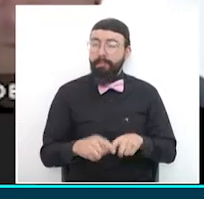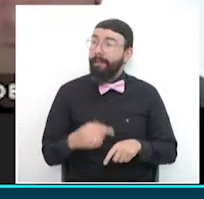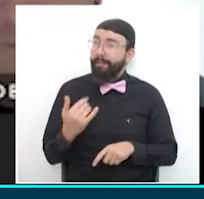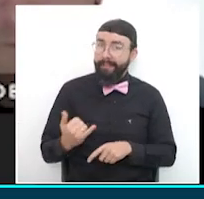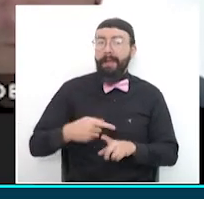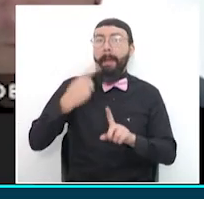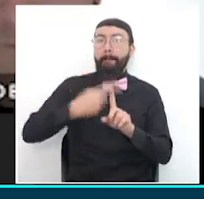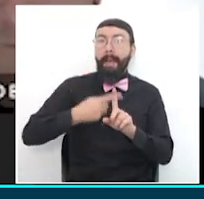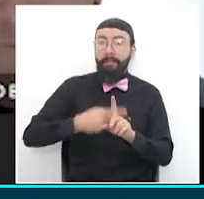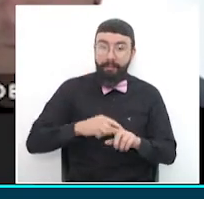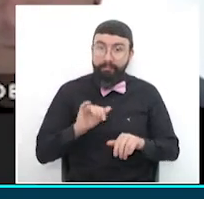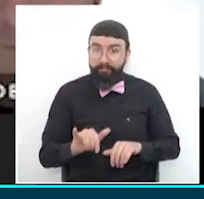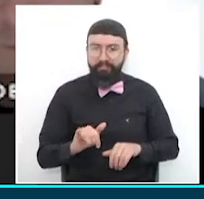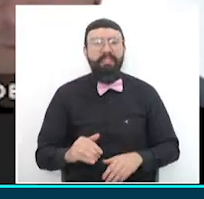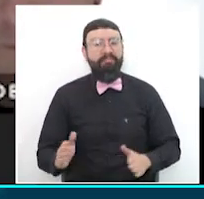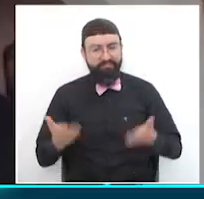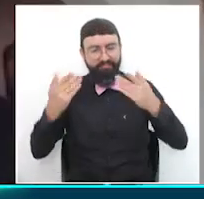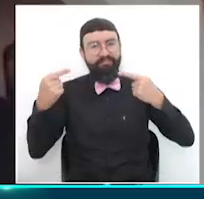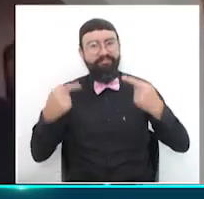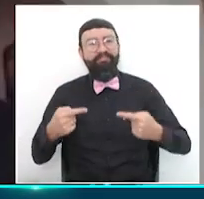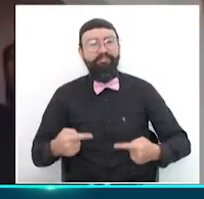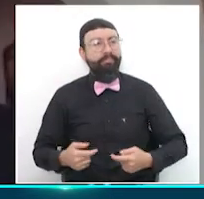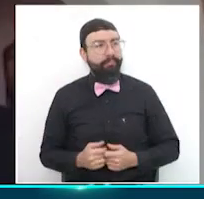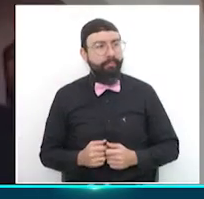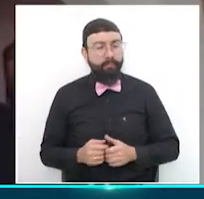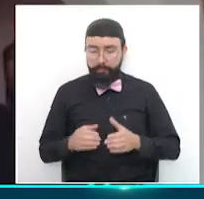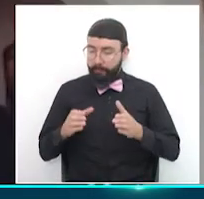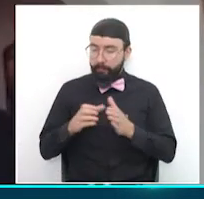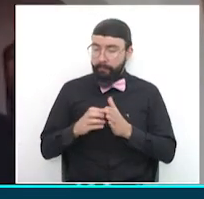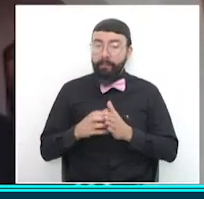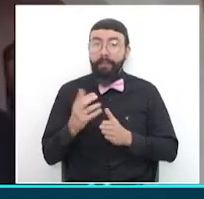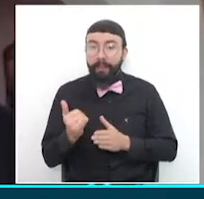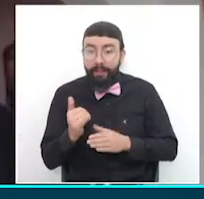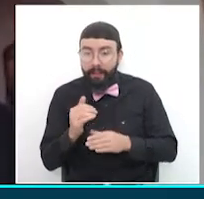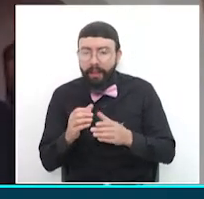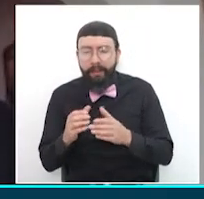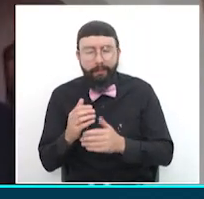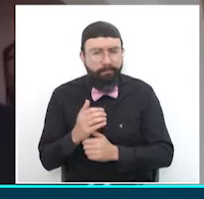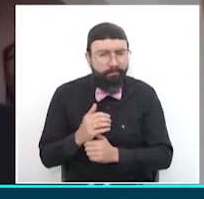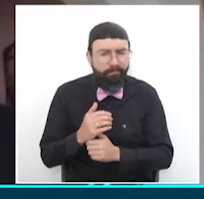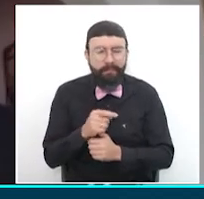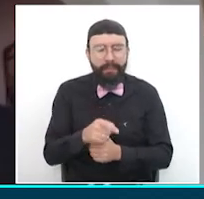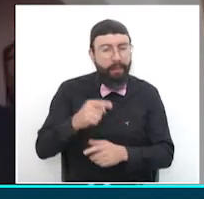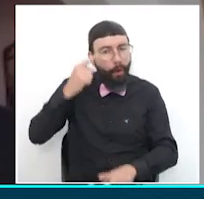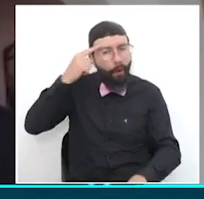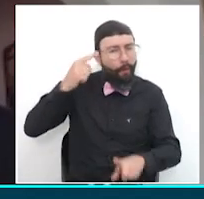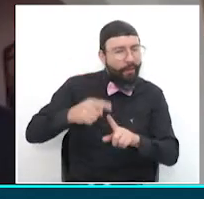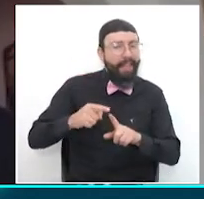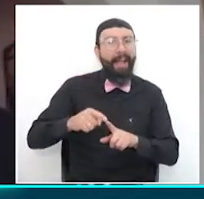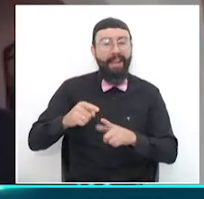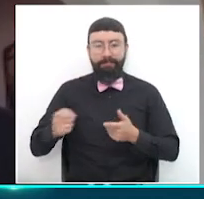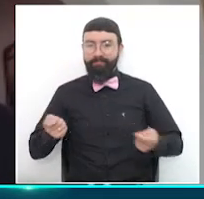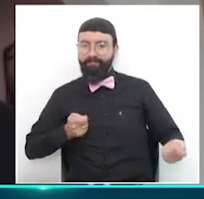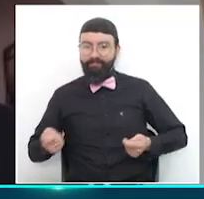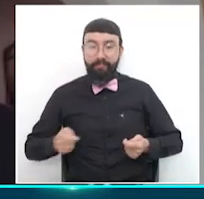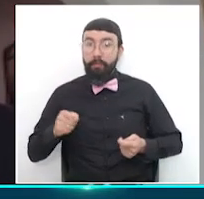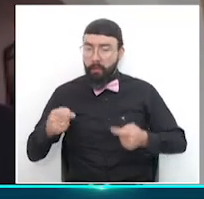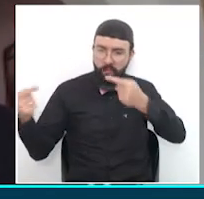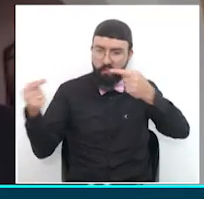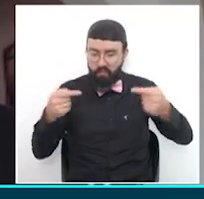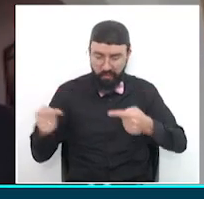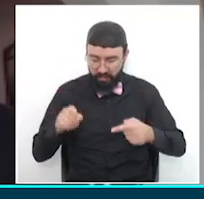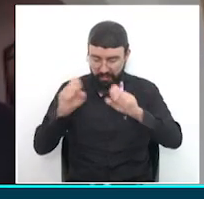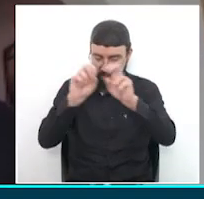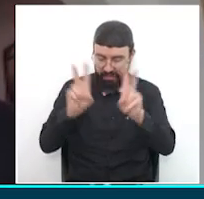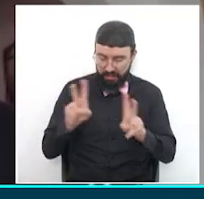de pandemia. Es por esto que el equipo técnico metodológico se ingenió una estrategia de una competencia virtual para